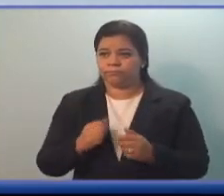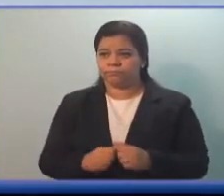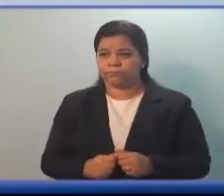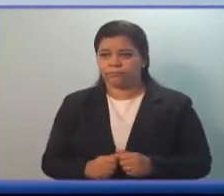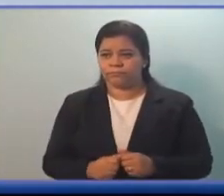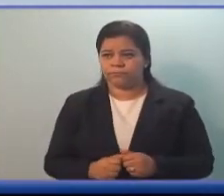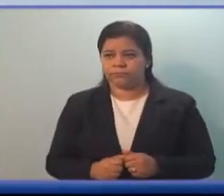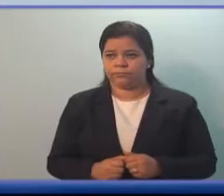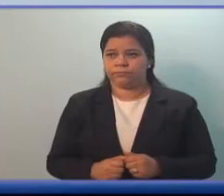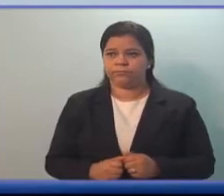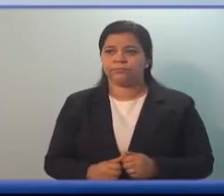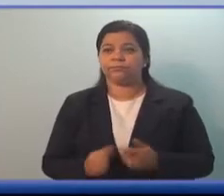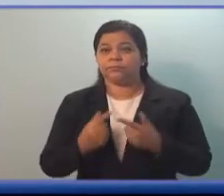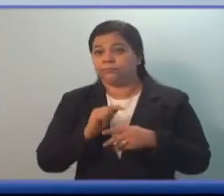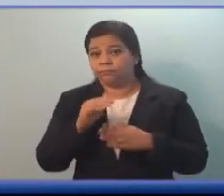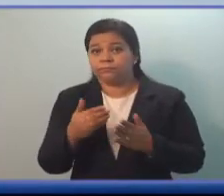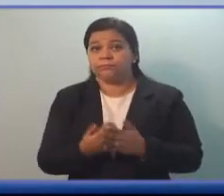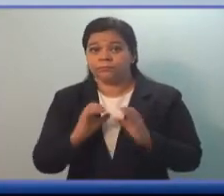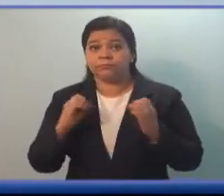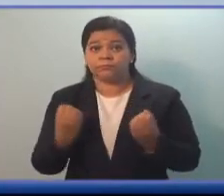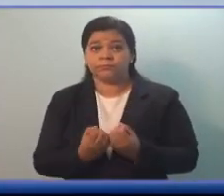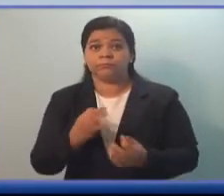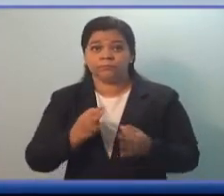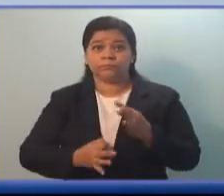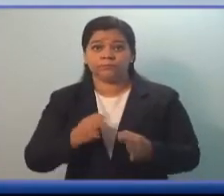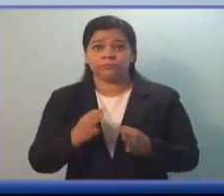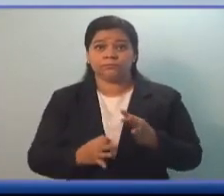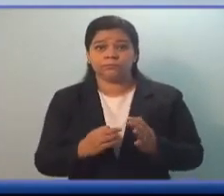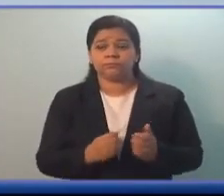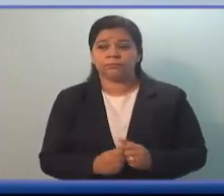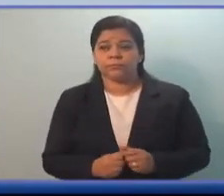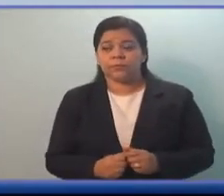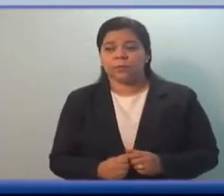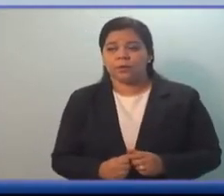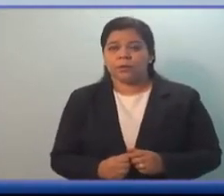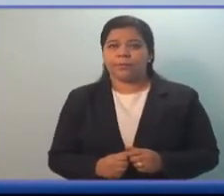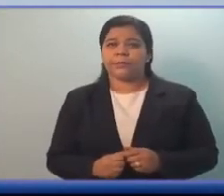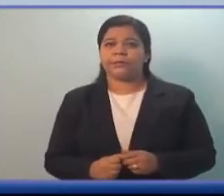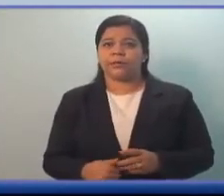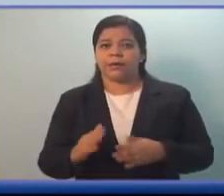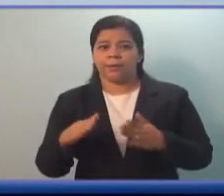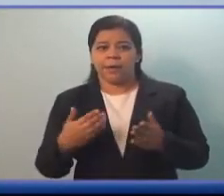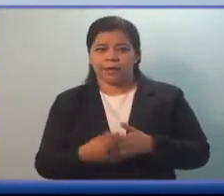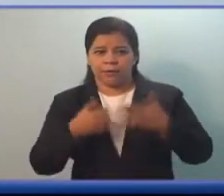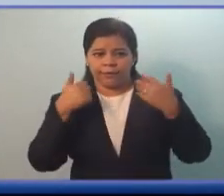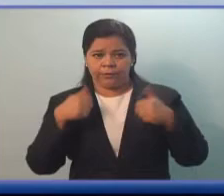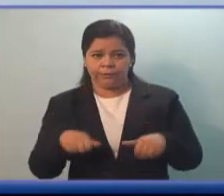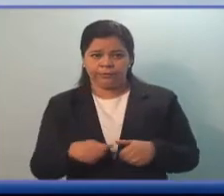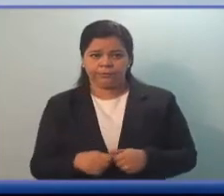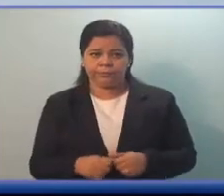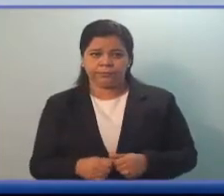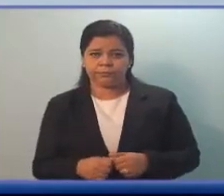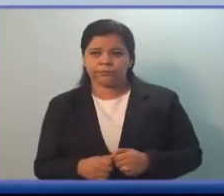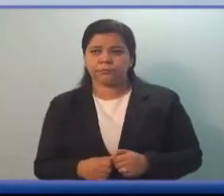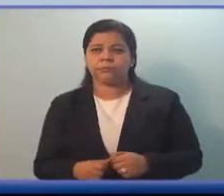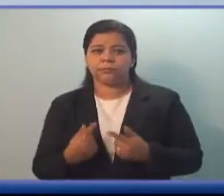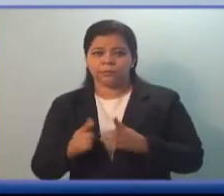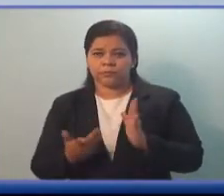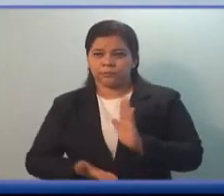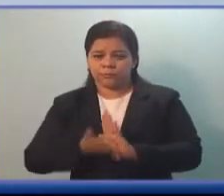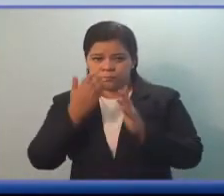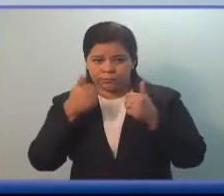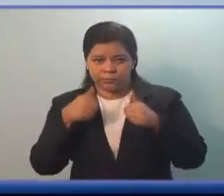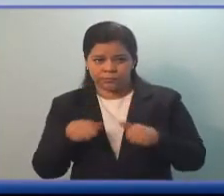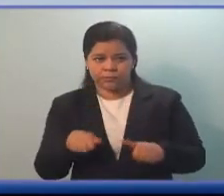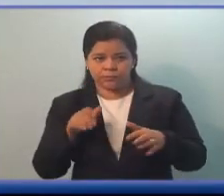a lo que es el órgano judicial y la parte jurisdiccional. Luego tenemos una ley de notariado también. Se ha hablado de un proyecto,